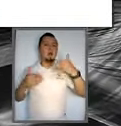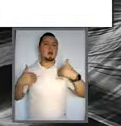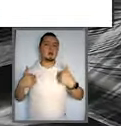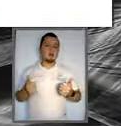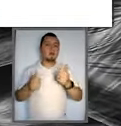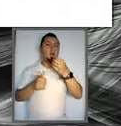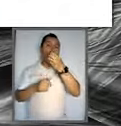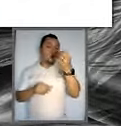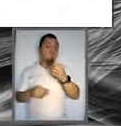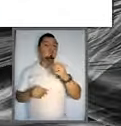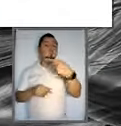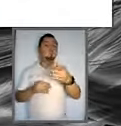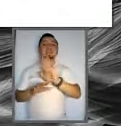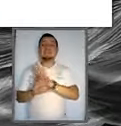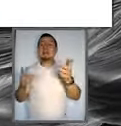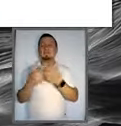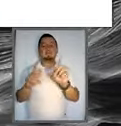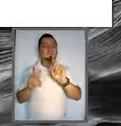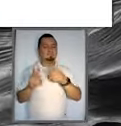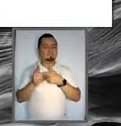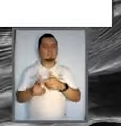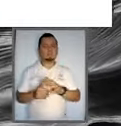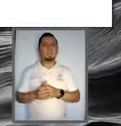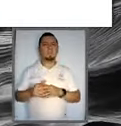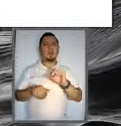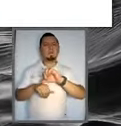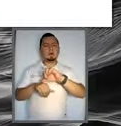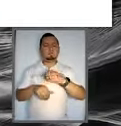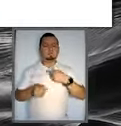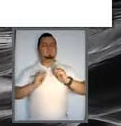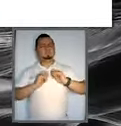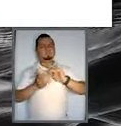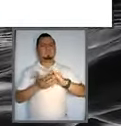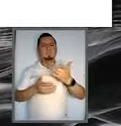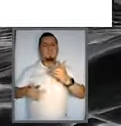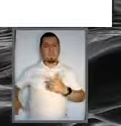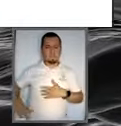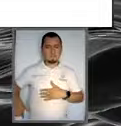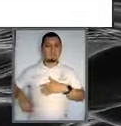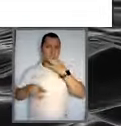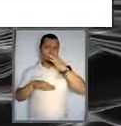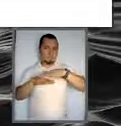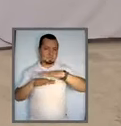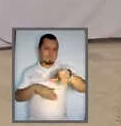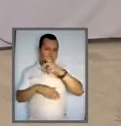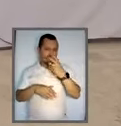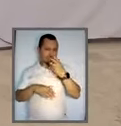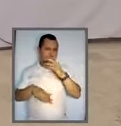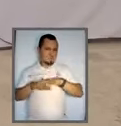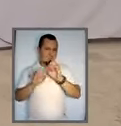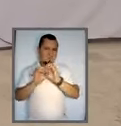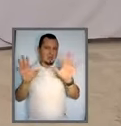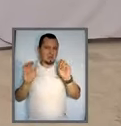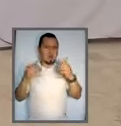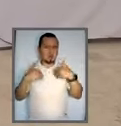esta presentación, gobernador. Muy bien, secretario. Yo creo que pues el mensaje también es